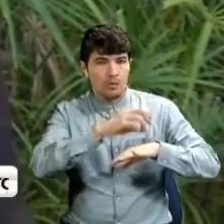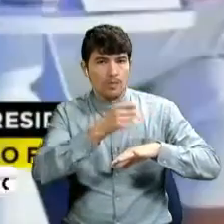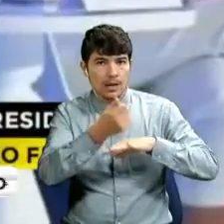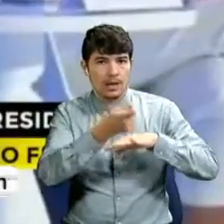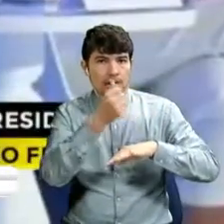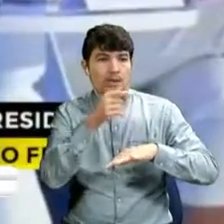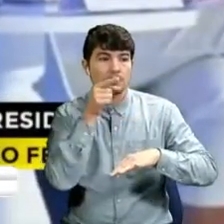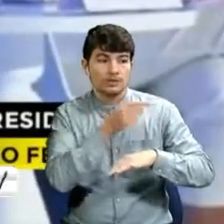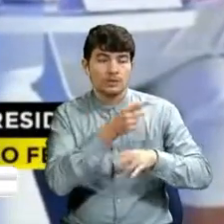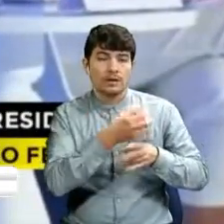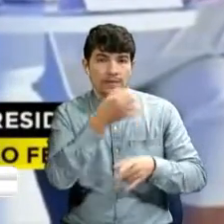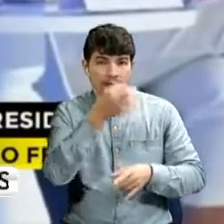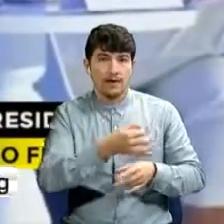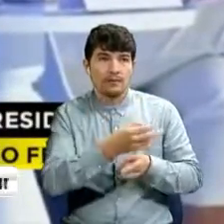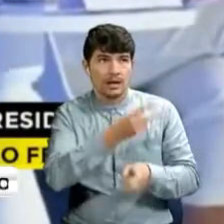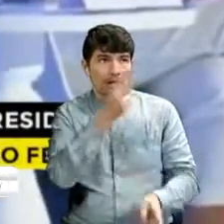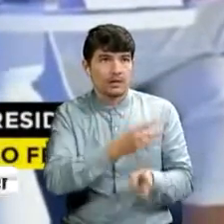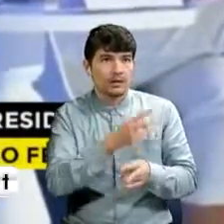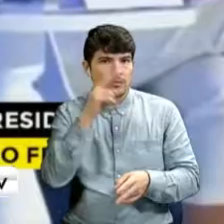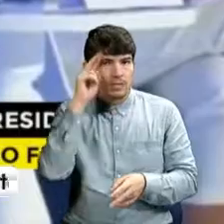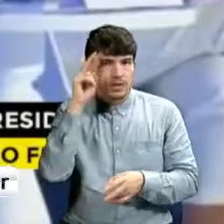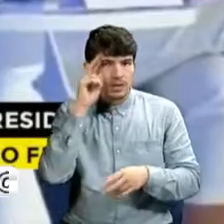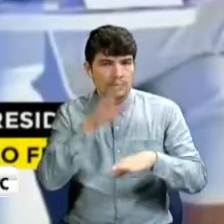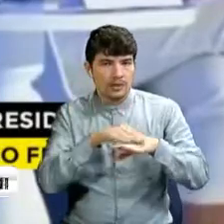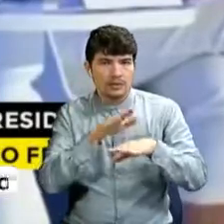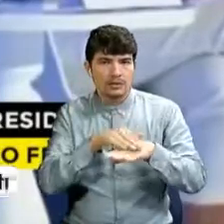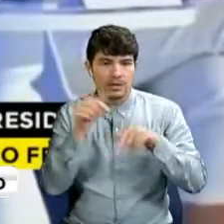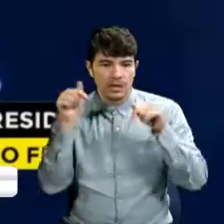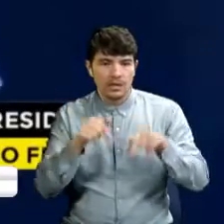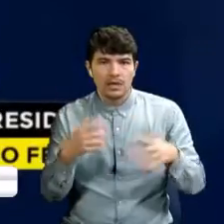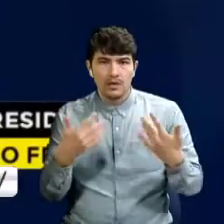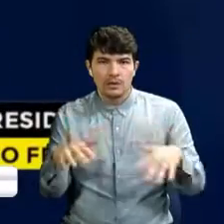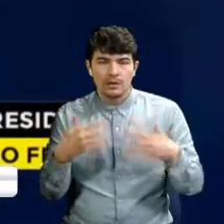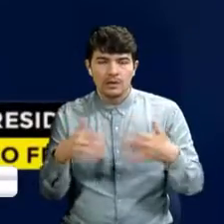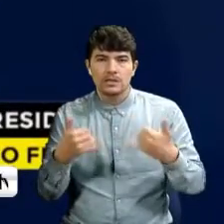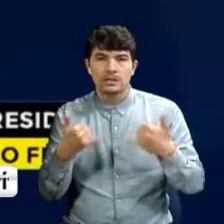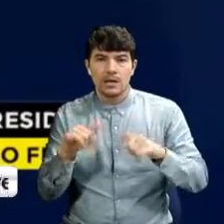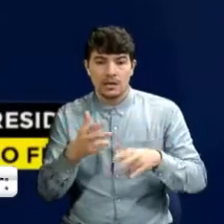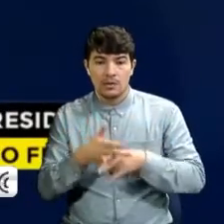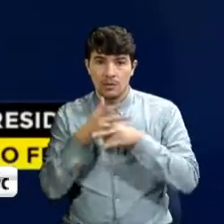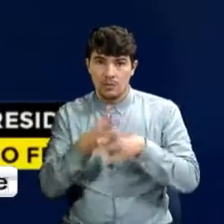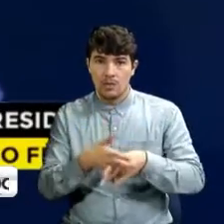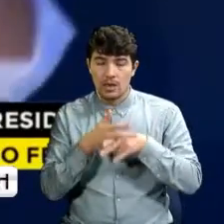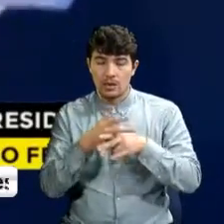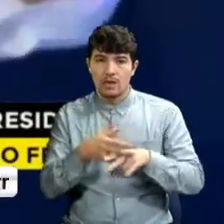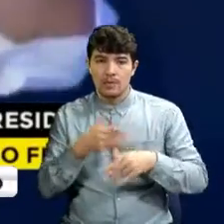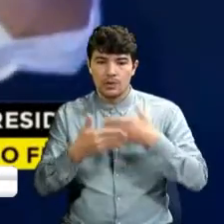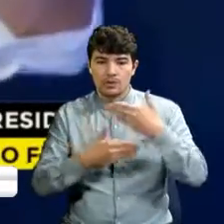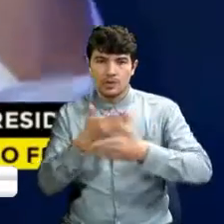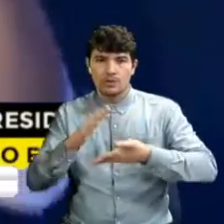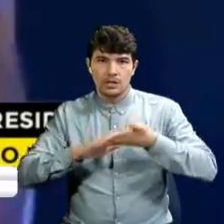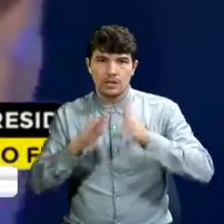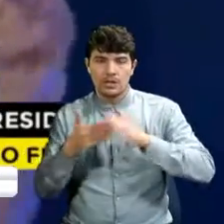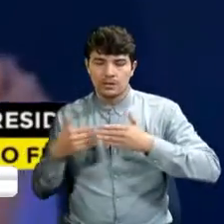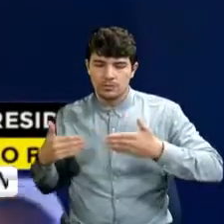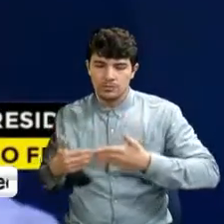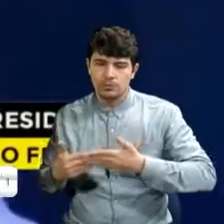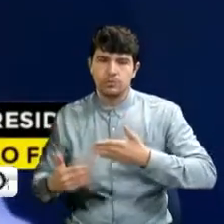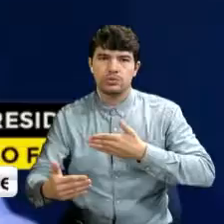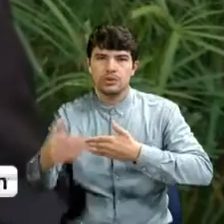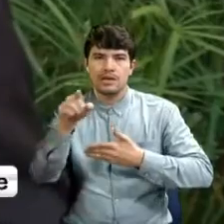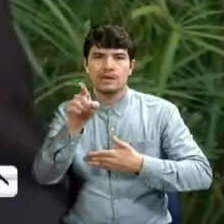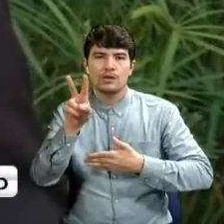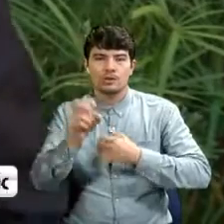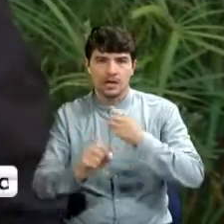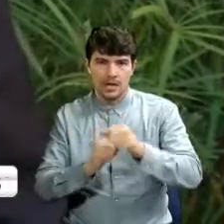peligrosa de la calle celebro del anuncio de la corte donde se blinda el proceso de paz por los próximos 12 años lo que ha dicho la corte salvo